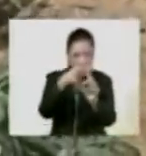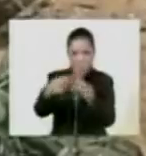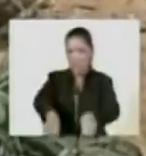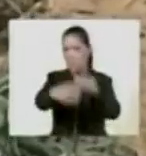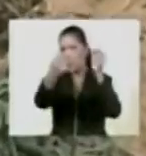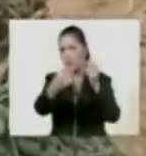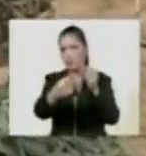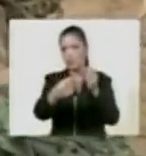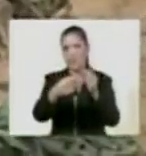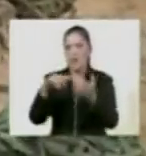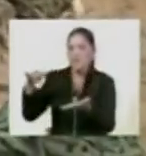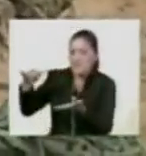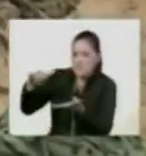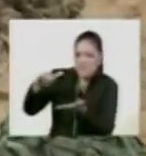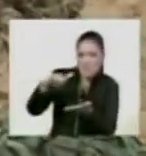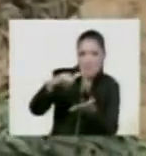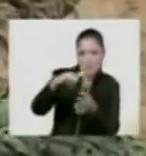altura.